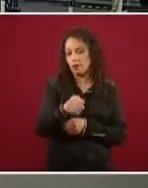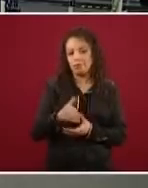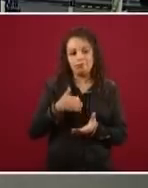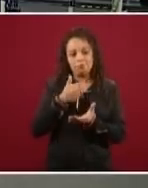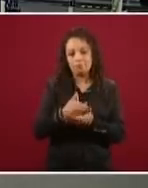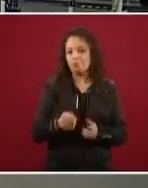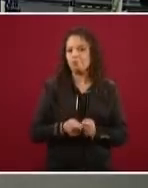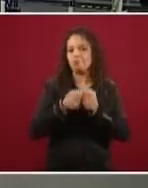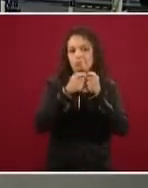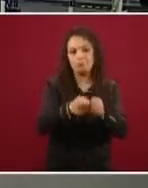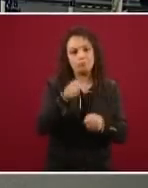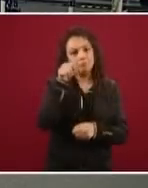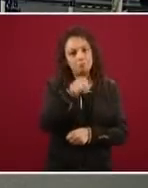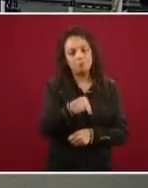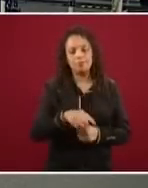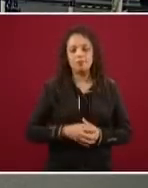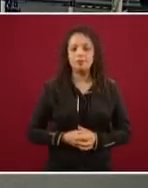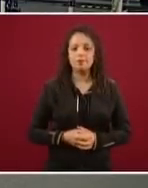una vez